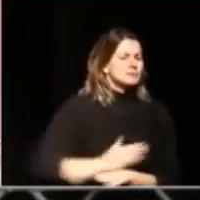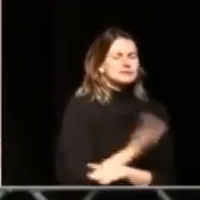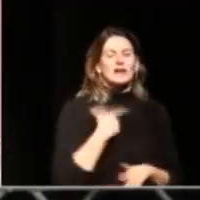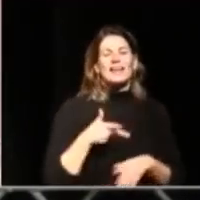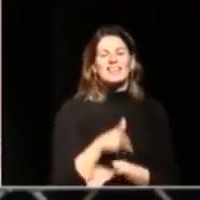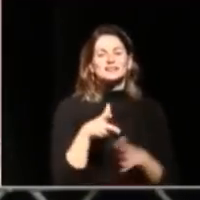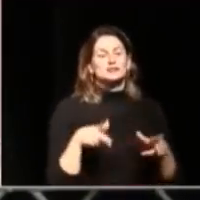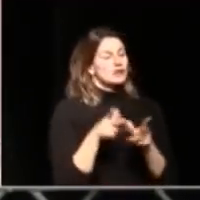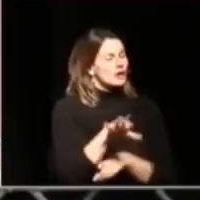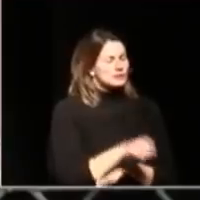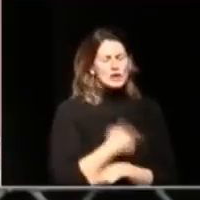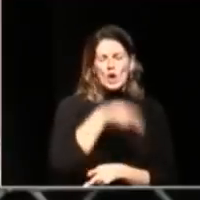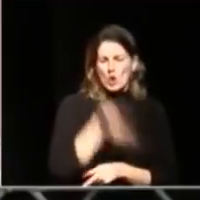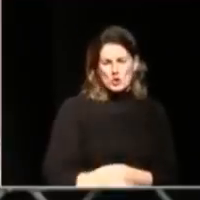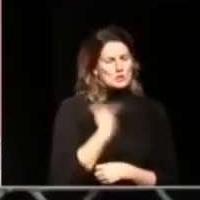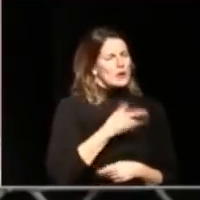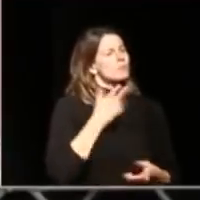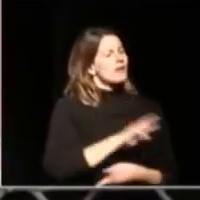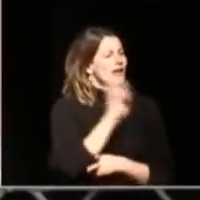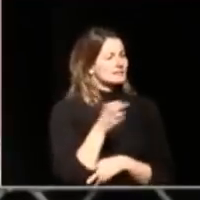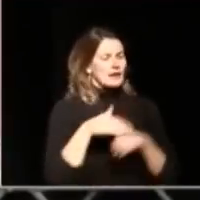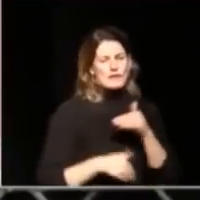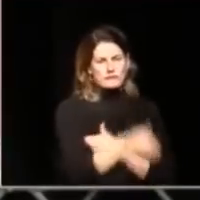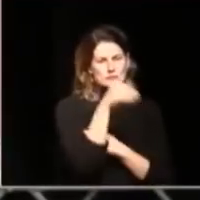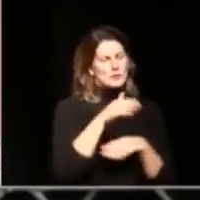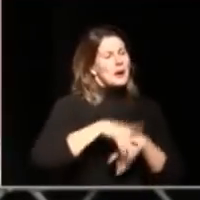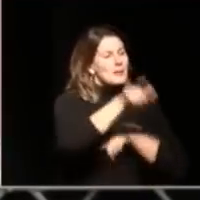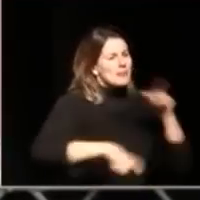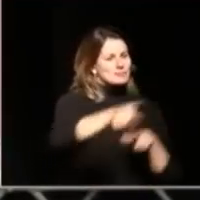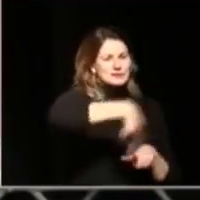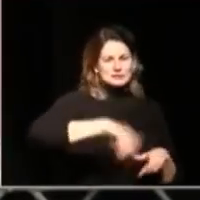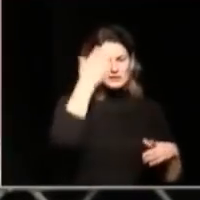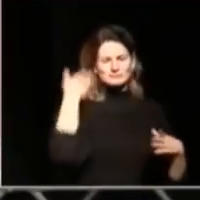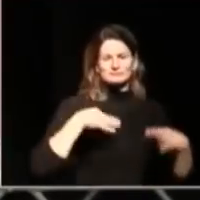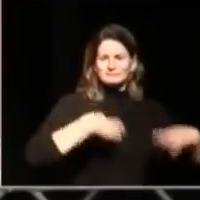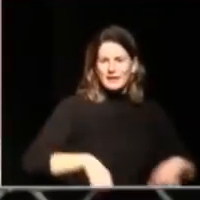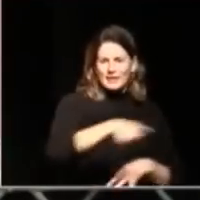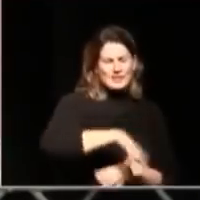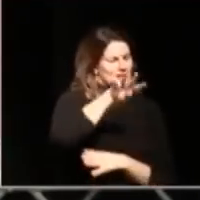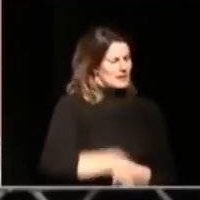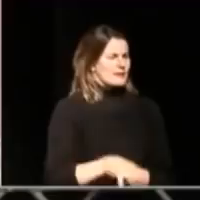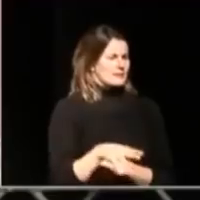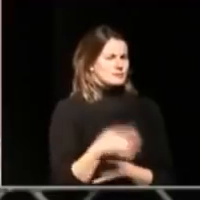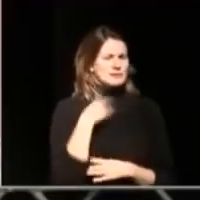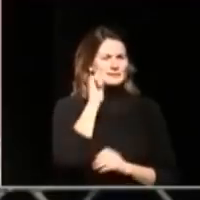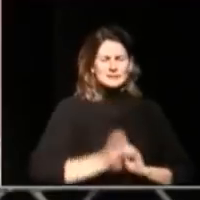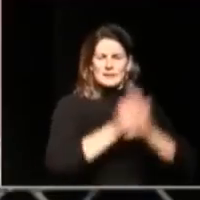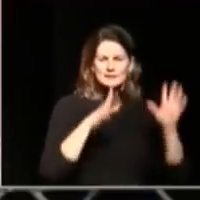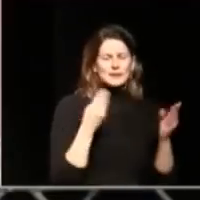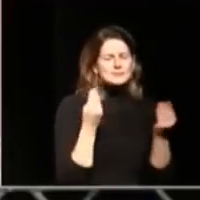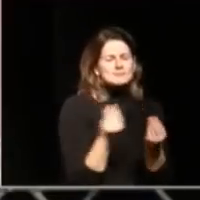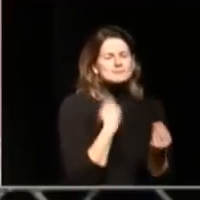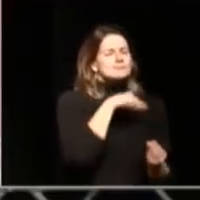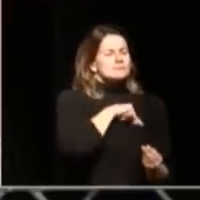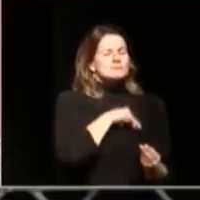derechos sociales, nunca podrán ser una alternativa de futuro para las clases populares en Cataluña. Que se note ese instinto de clase el